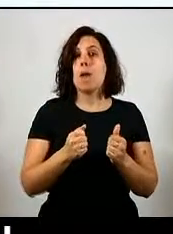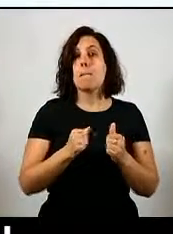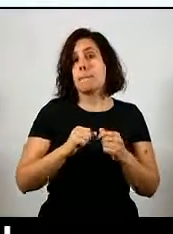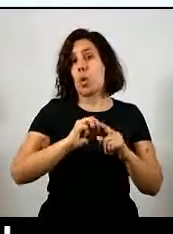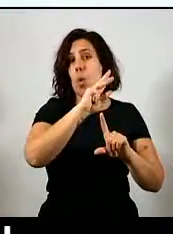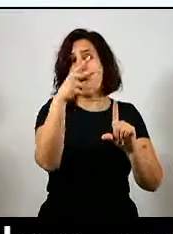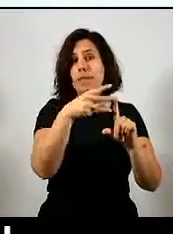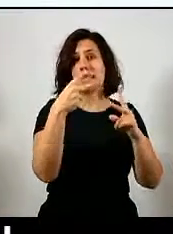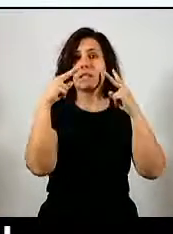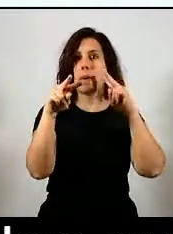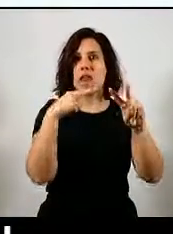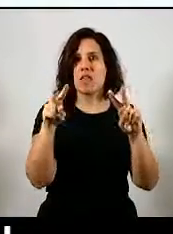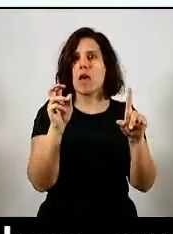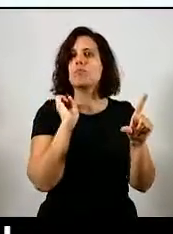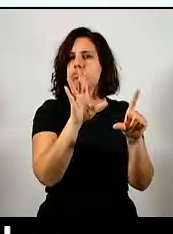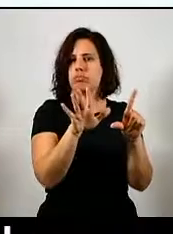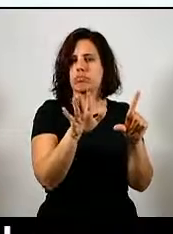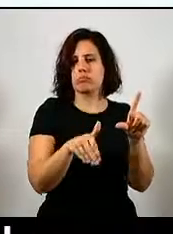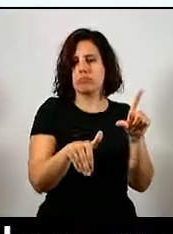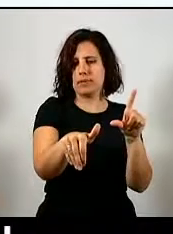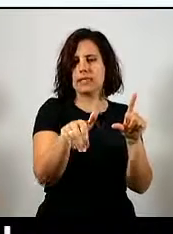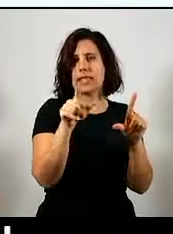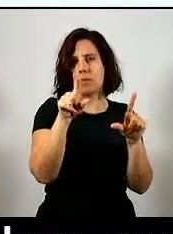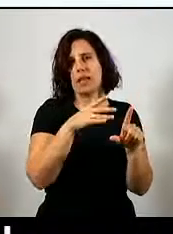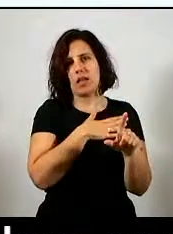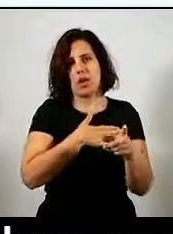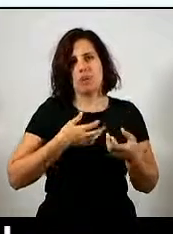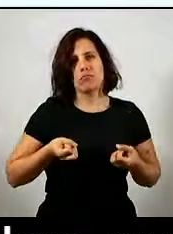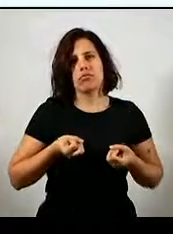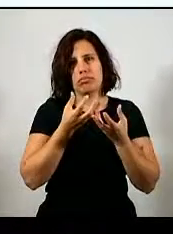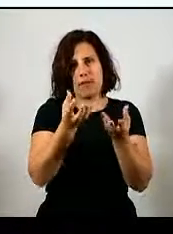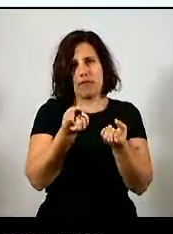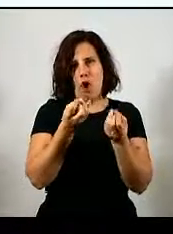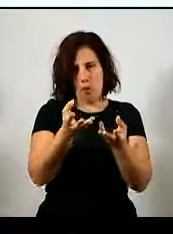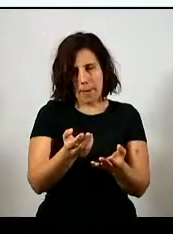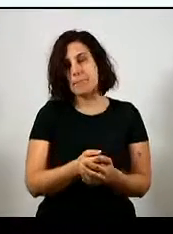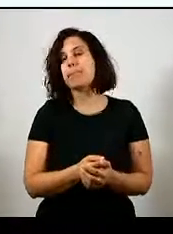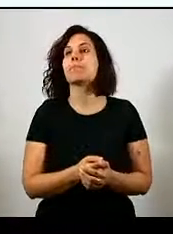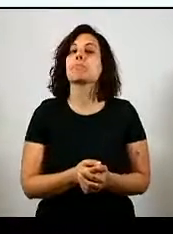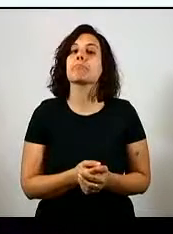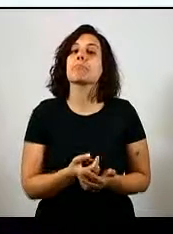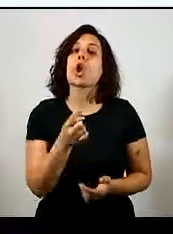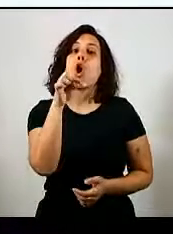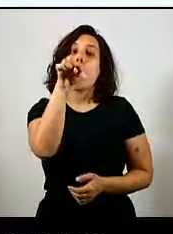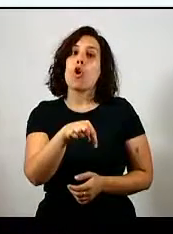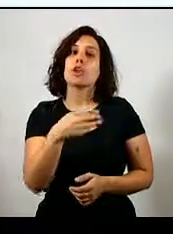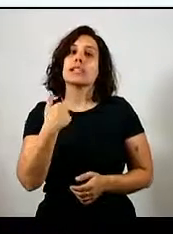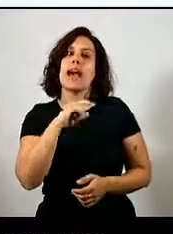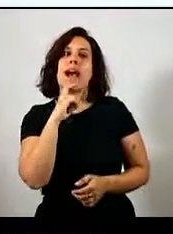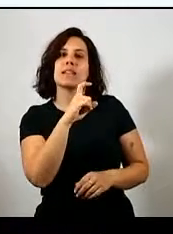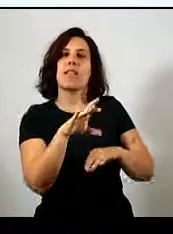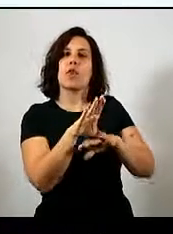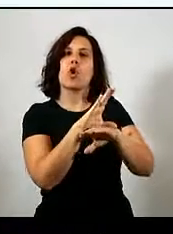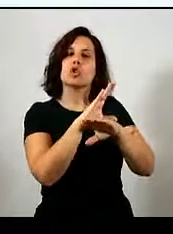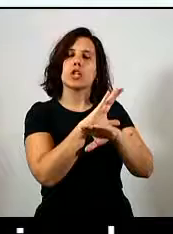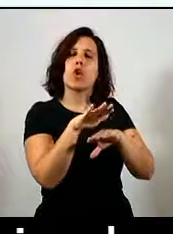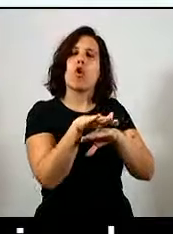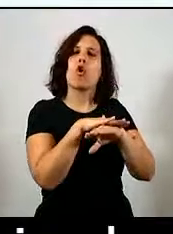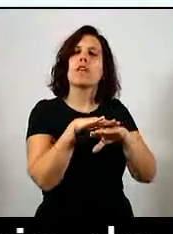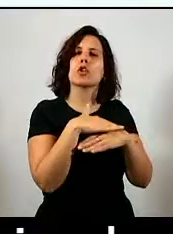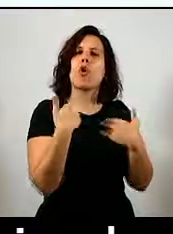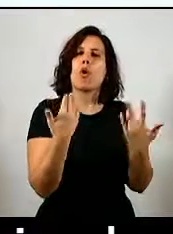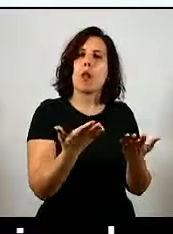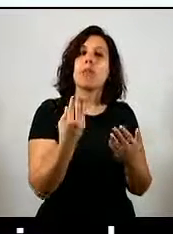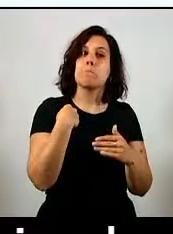días y que queríamos dar a conocer. Y hoy hemos informado al Consejo de Gobierno de la puesta en marcha